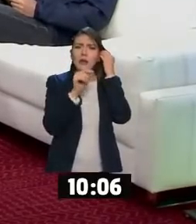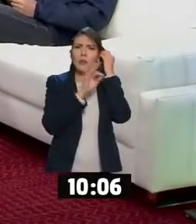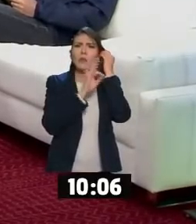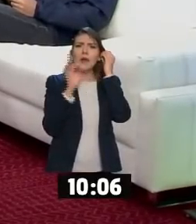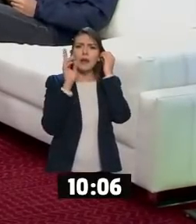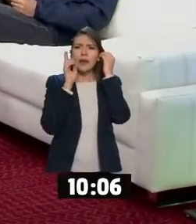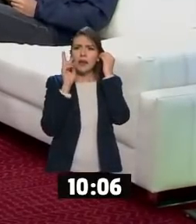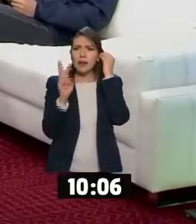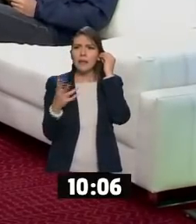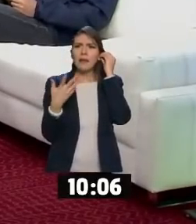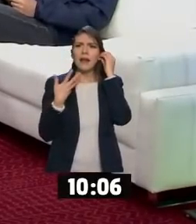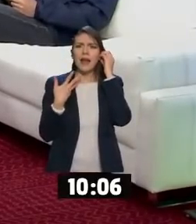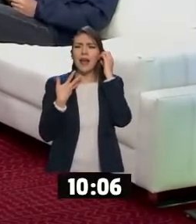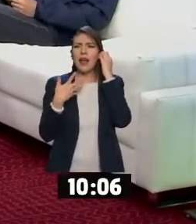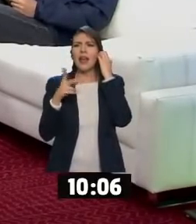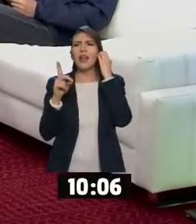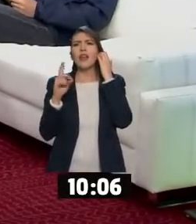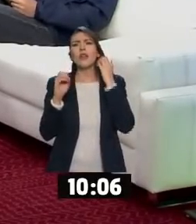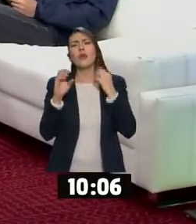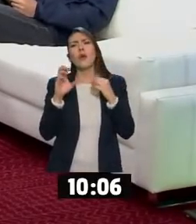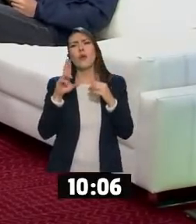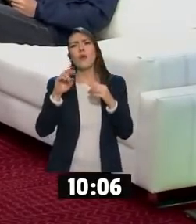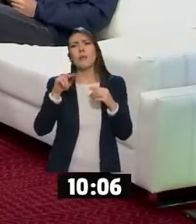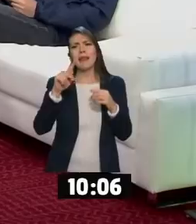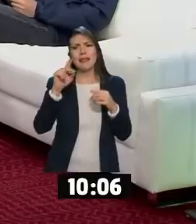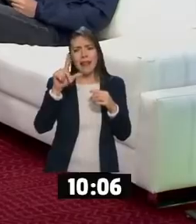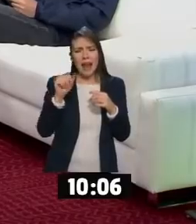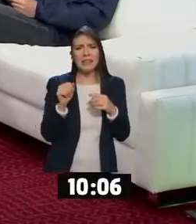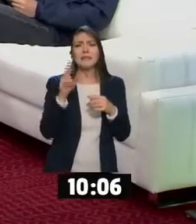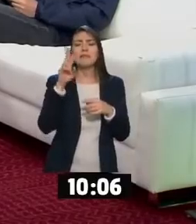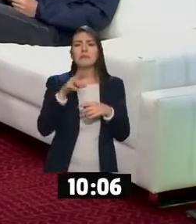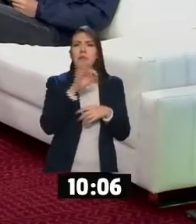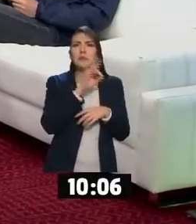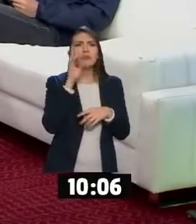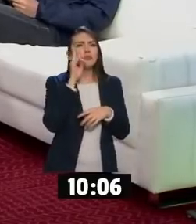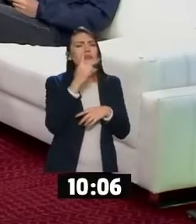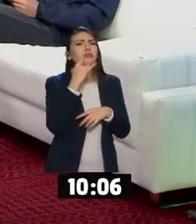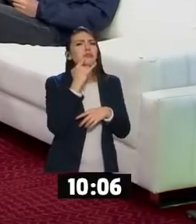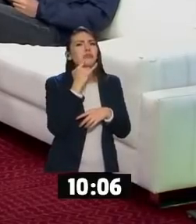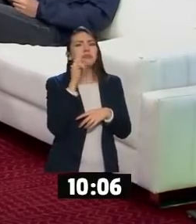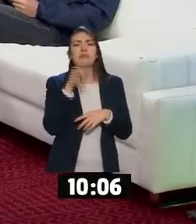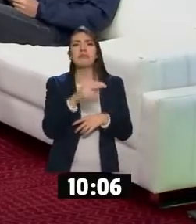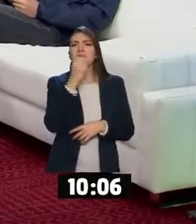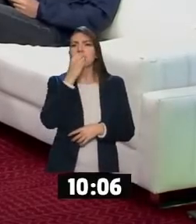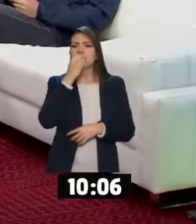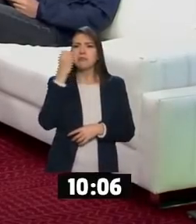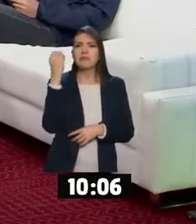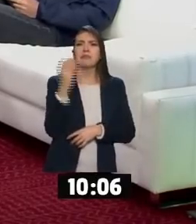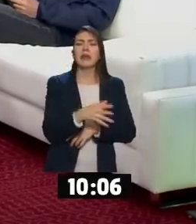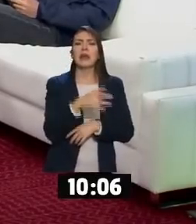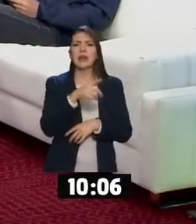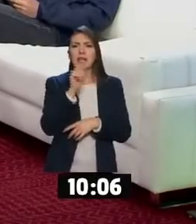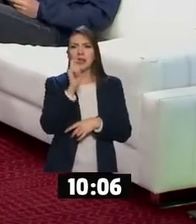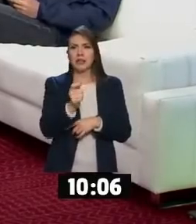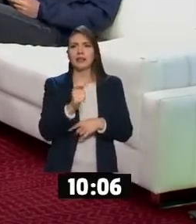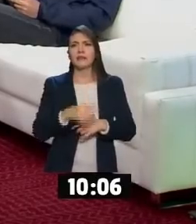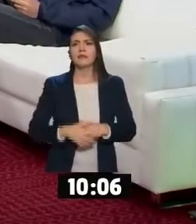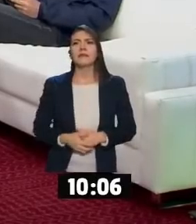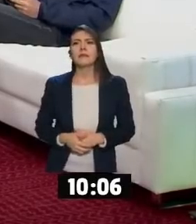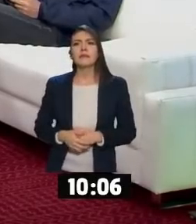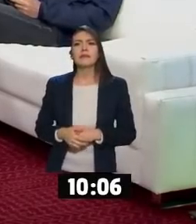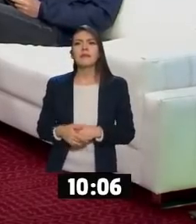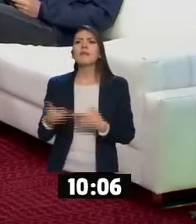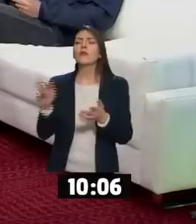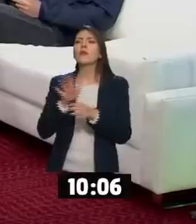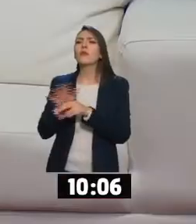están por ahí disponibles, en algunas plataformas, de verdad que pueden disfrutar de cosas impresionantes que tienen estos juegos. Cuau, danos tus redes sociales, por